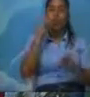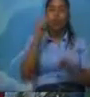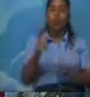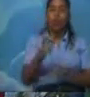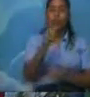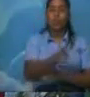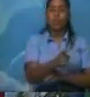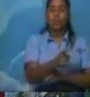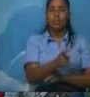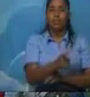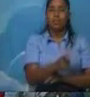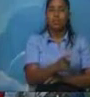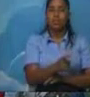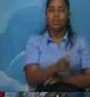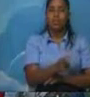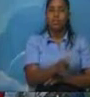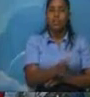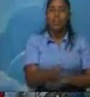del